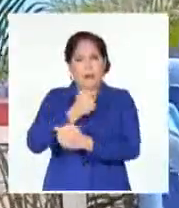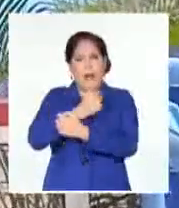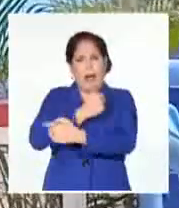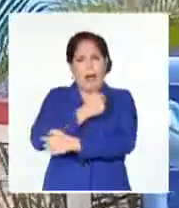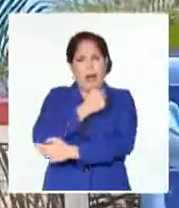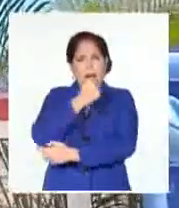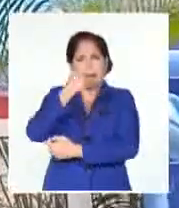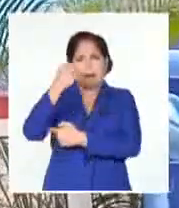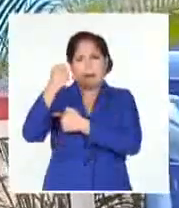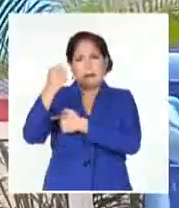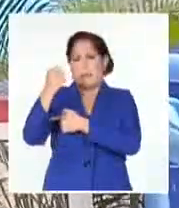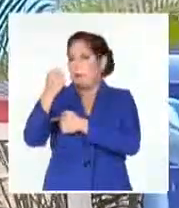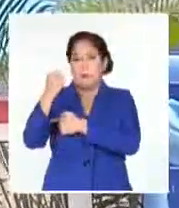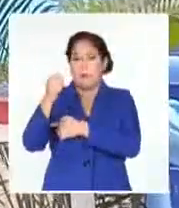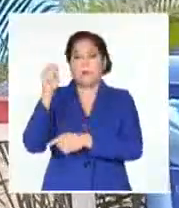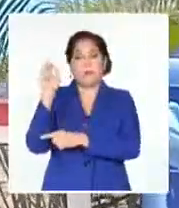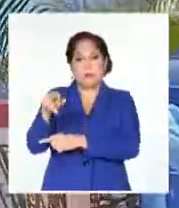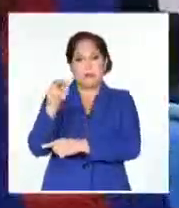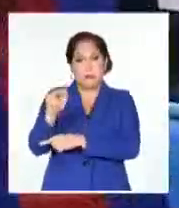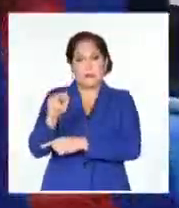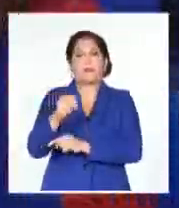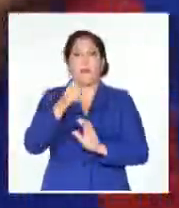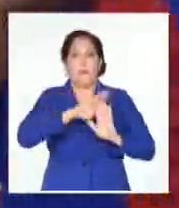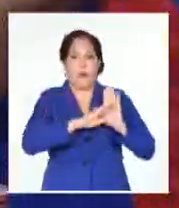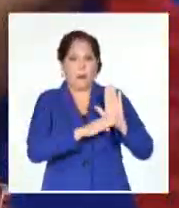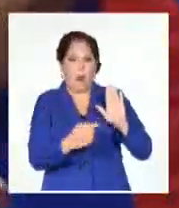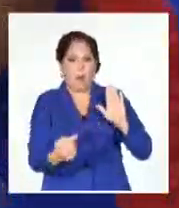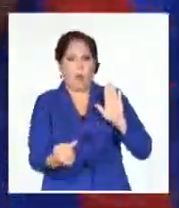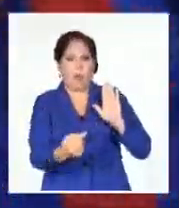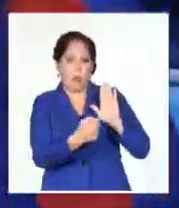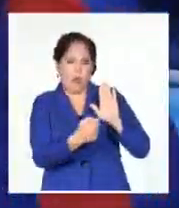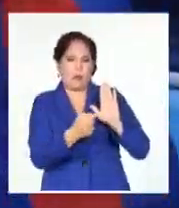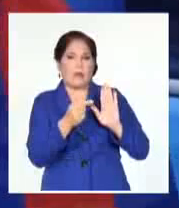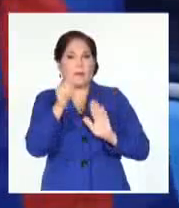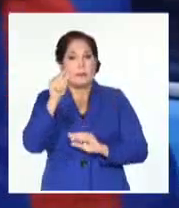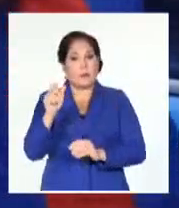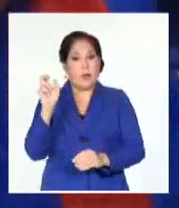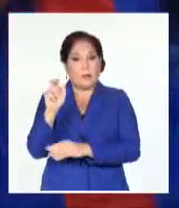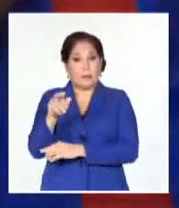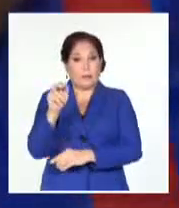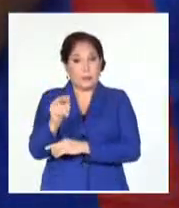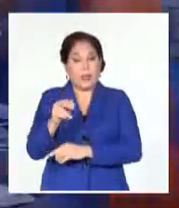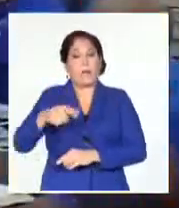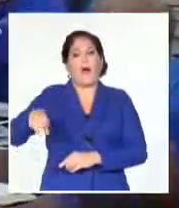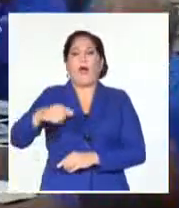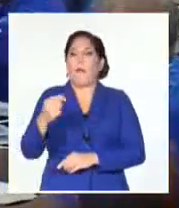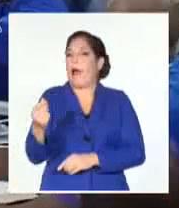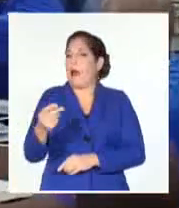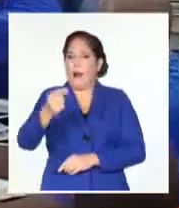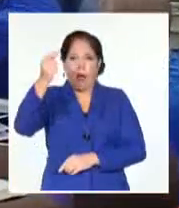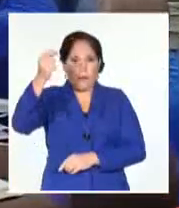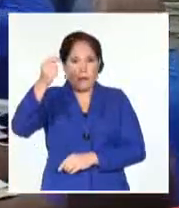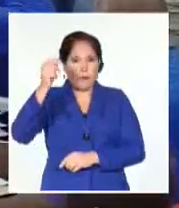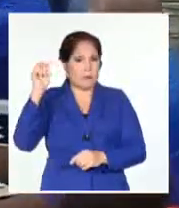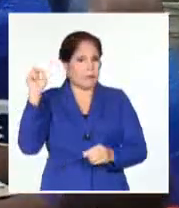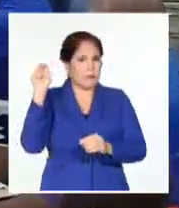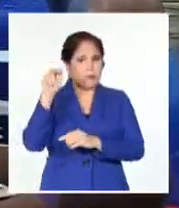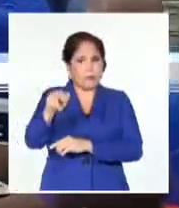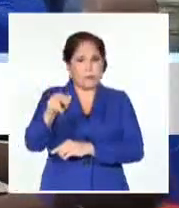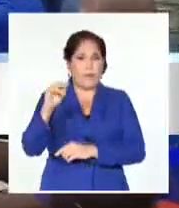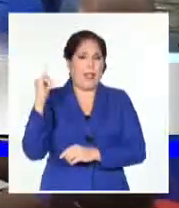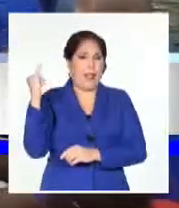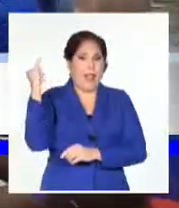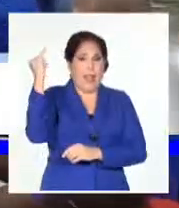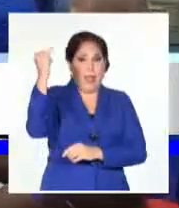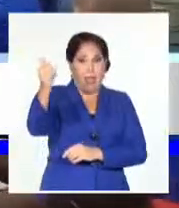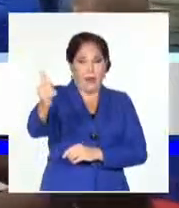aplicar estos conocimientos, metodologías y ciencia los lanzadores en la isla para optimizar sus resultados. ¿Qué criterio tienen sobre